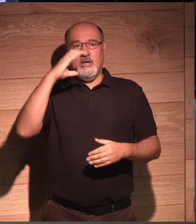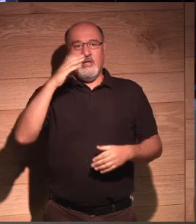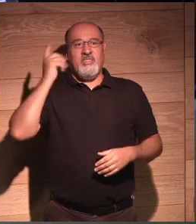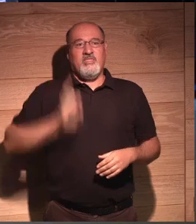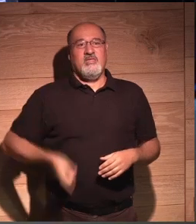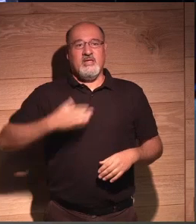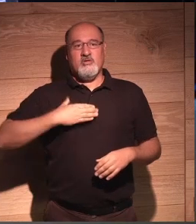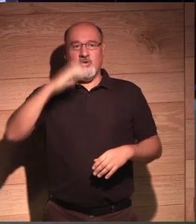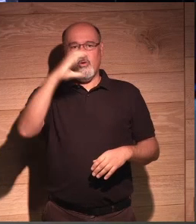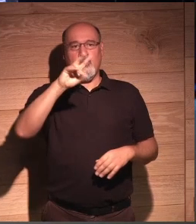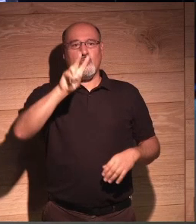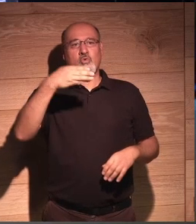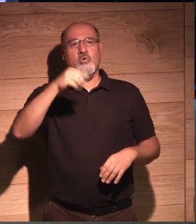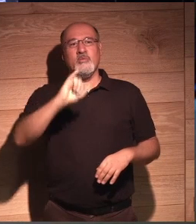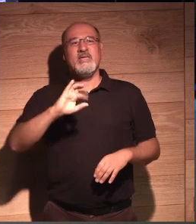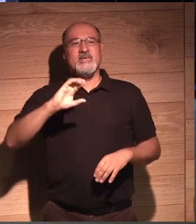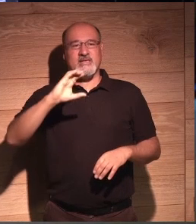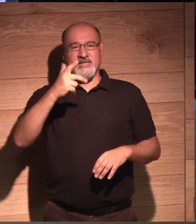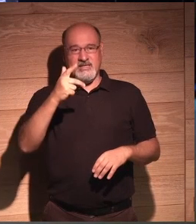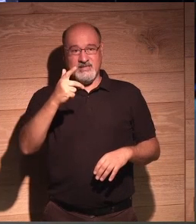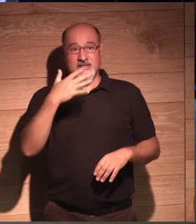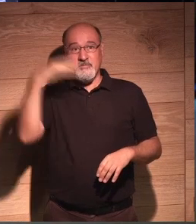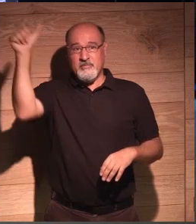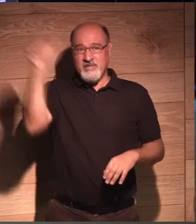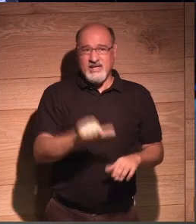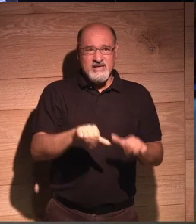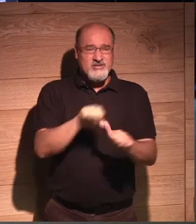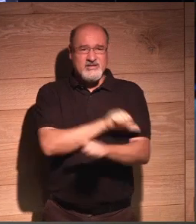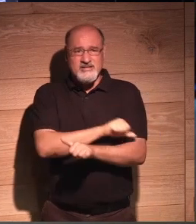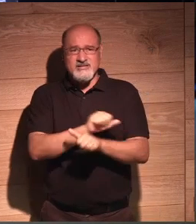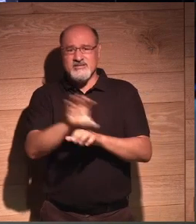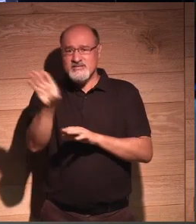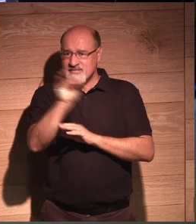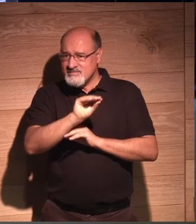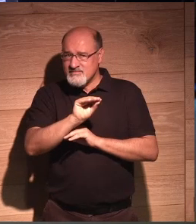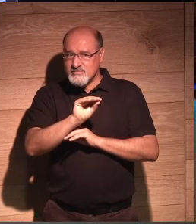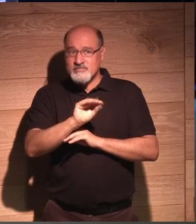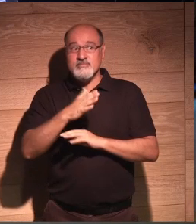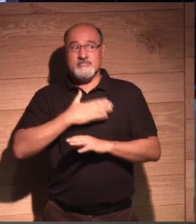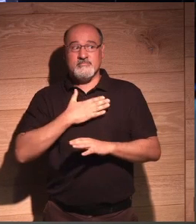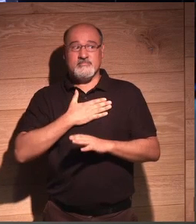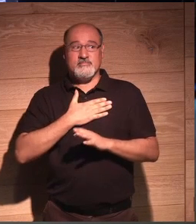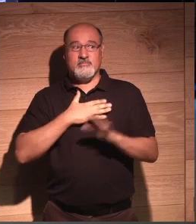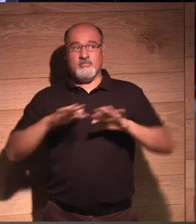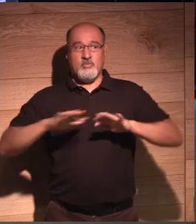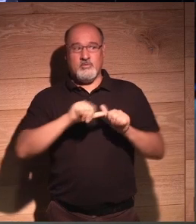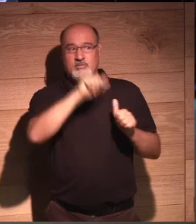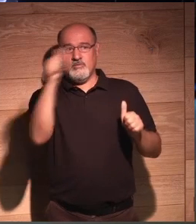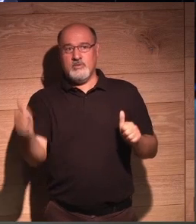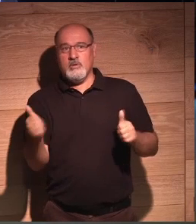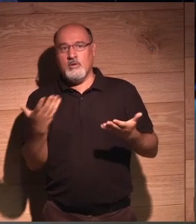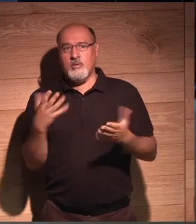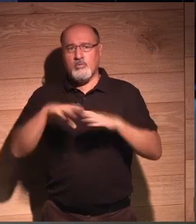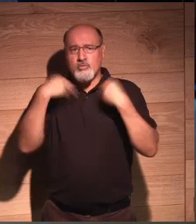De director, al guionista Stanley Kubrick en la película. Espera un momentito. Sí, supongo que a eso te tengo que responder yo. Bueno, yo creo que sale